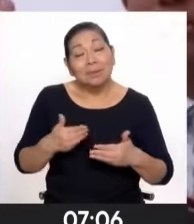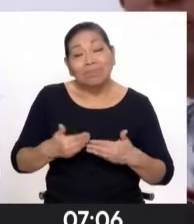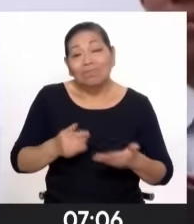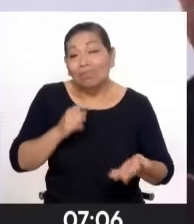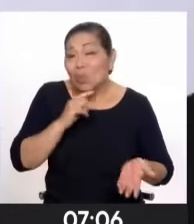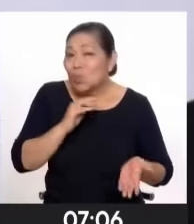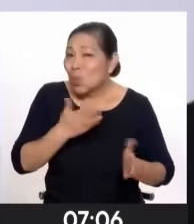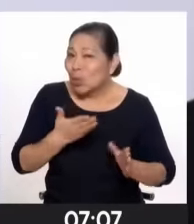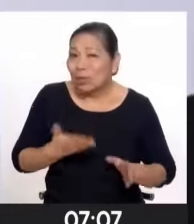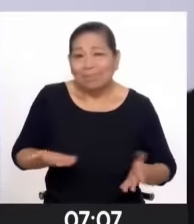fallecimiento y